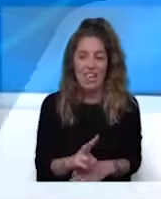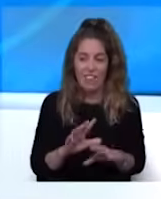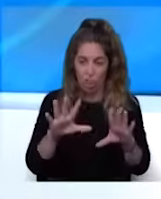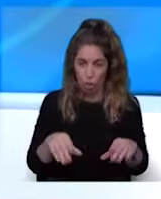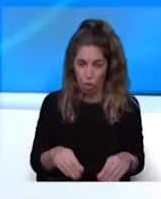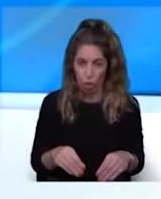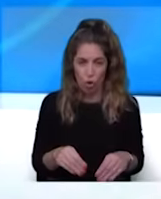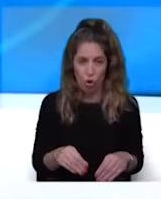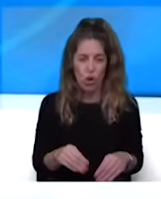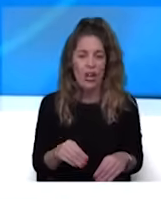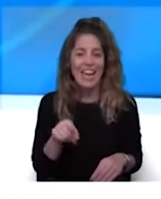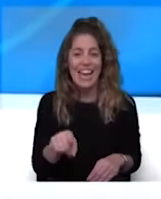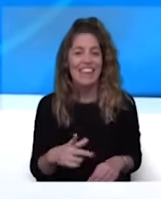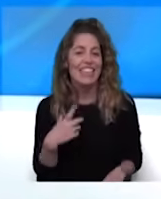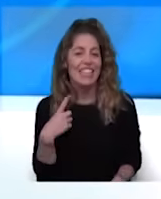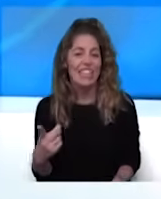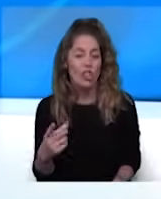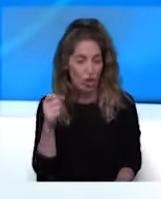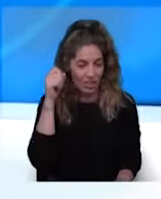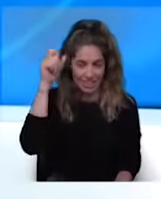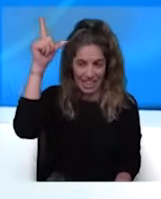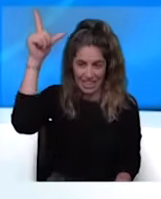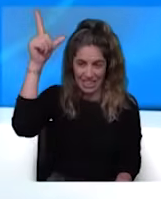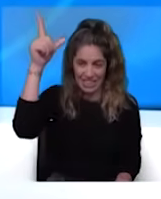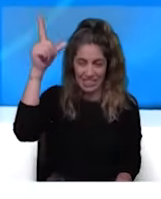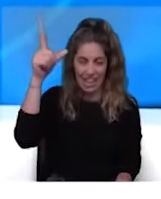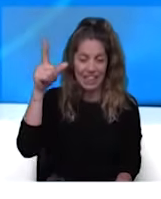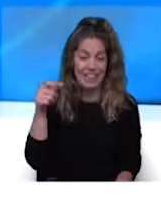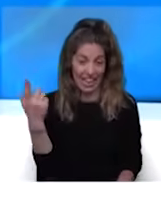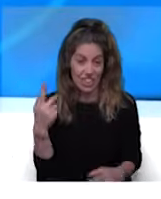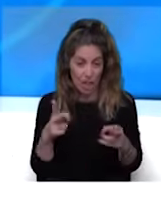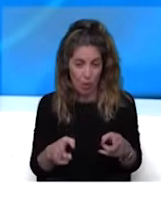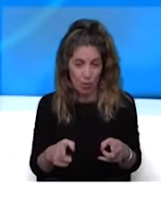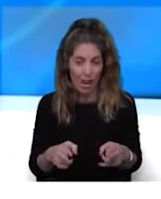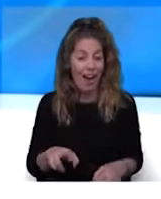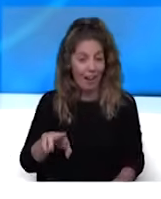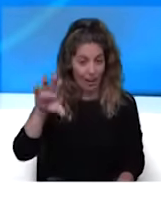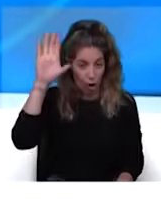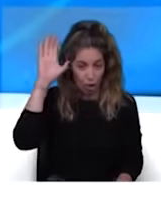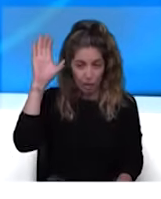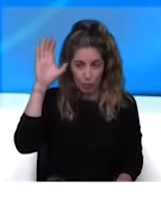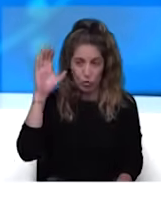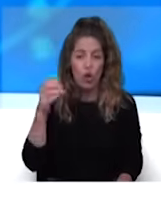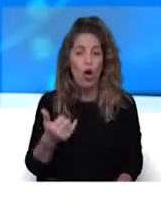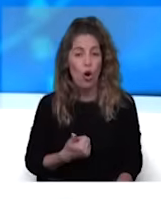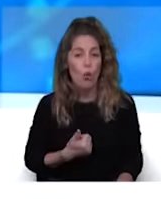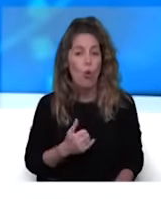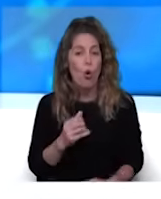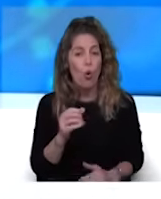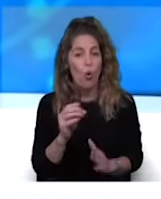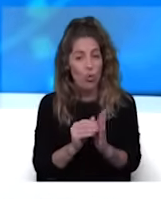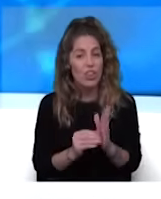Víctor castillón era el director de inteligencia de la época y recordemos como un dato que me